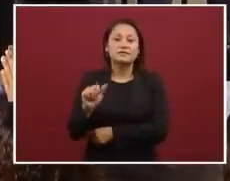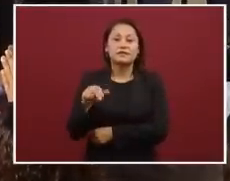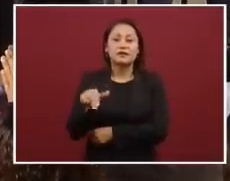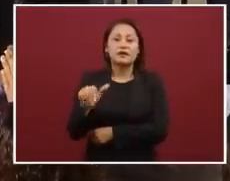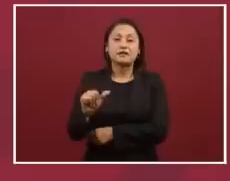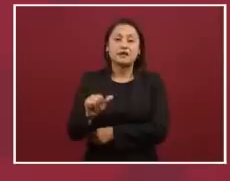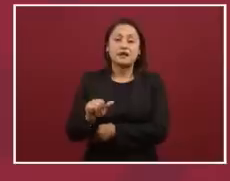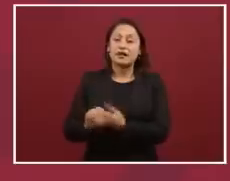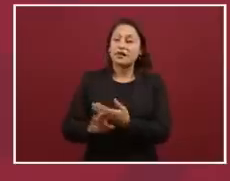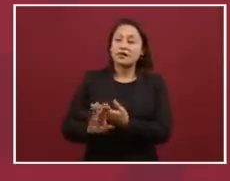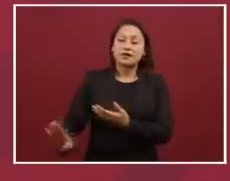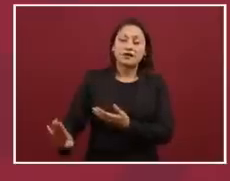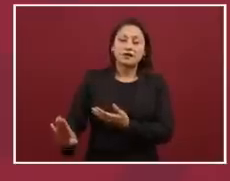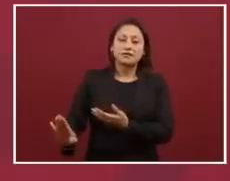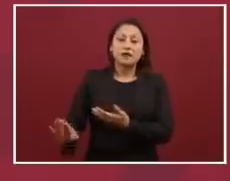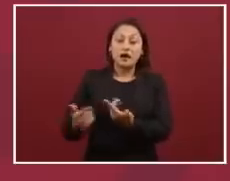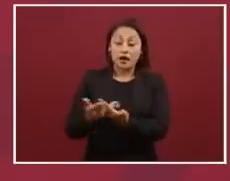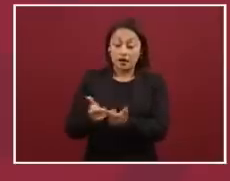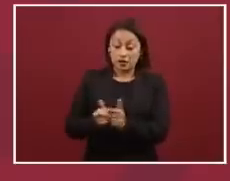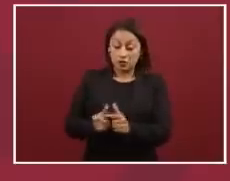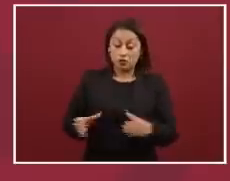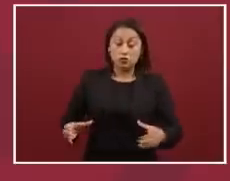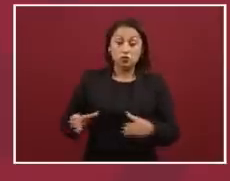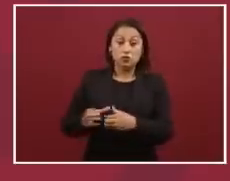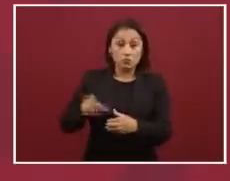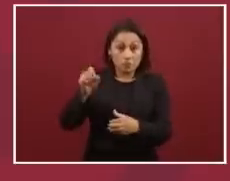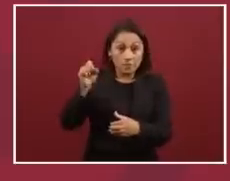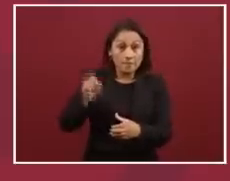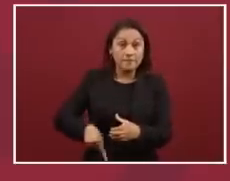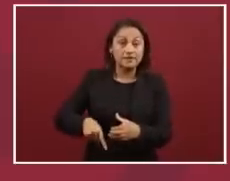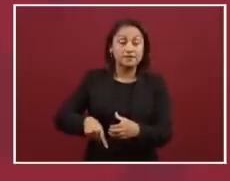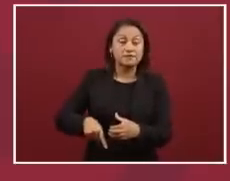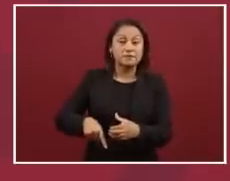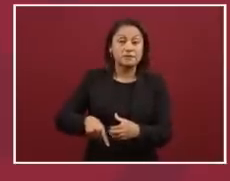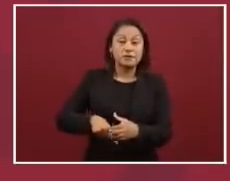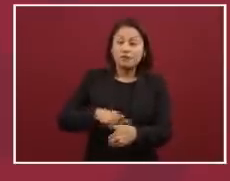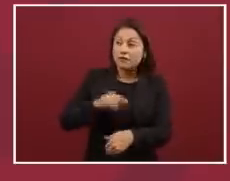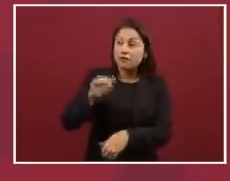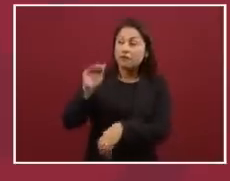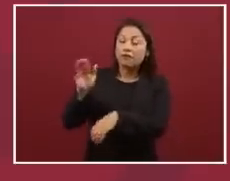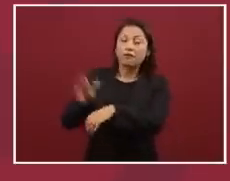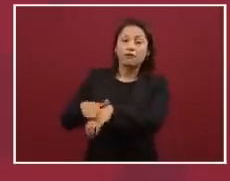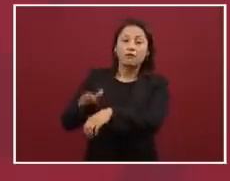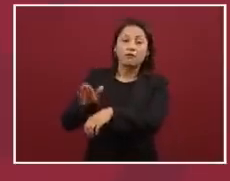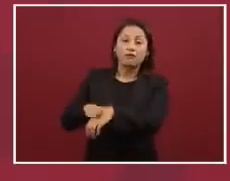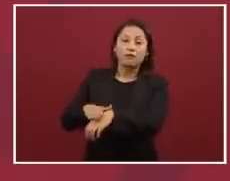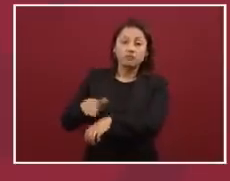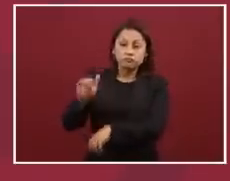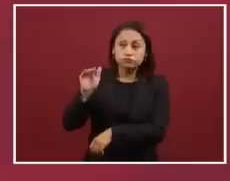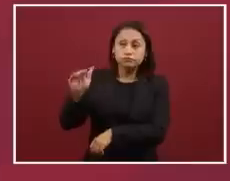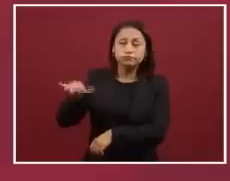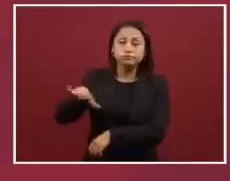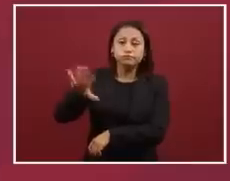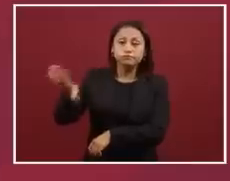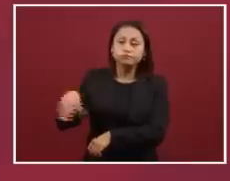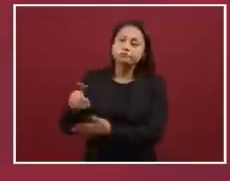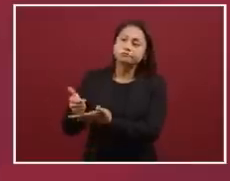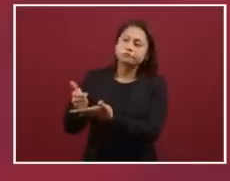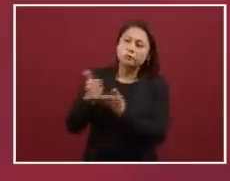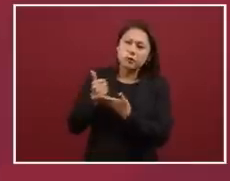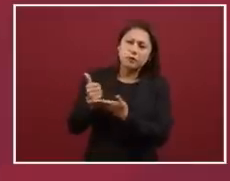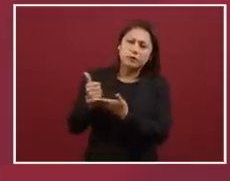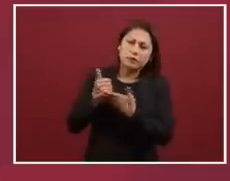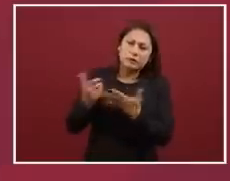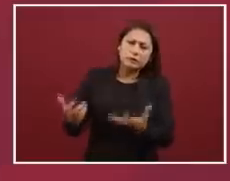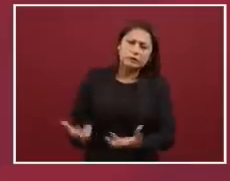los mismos conservadores van a buscarlo a los 3 años para que venga a salvarnos